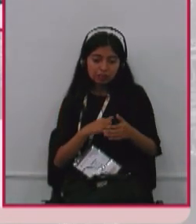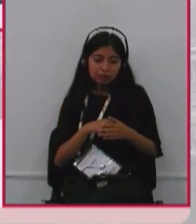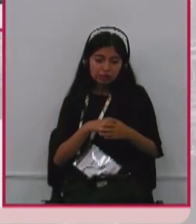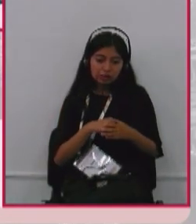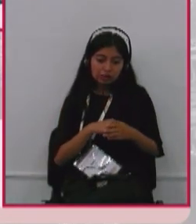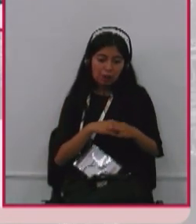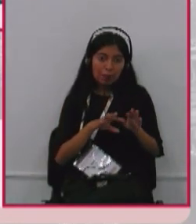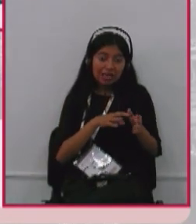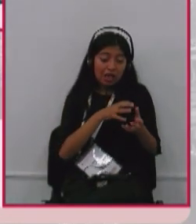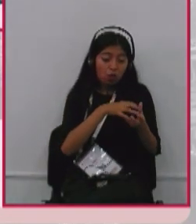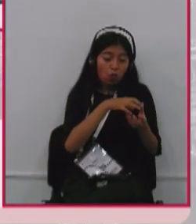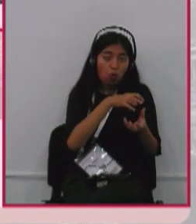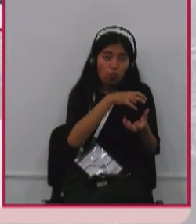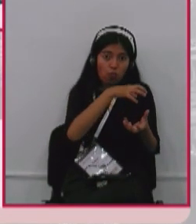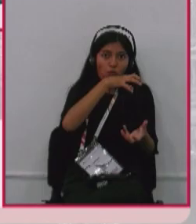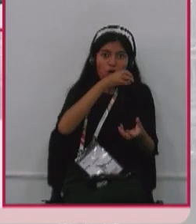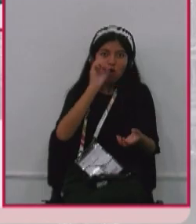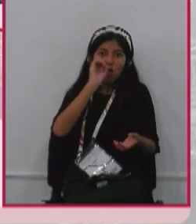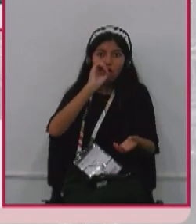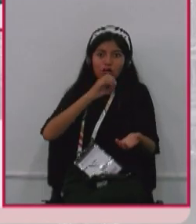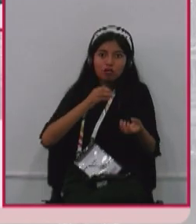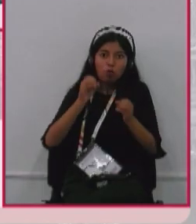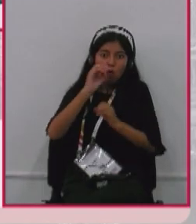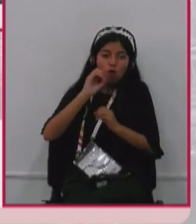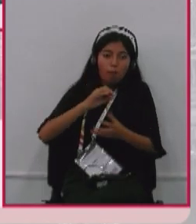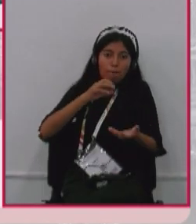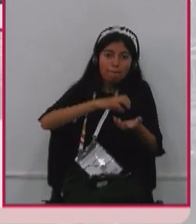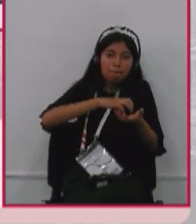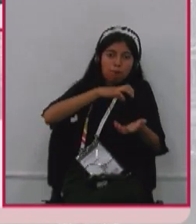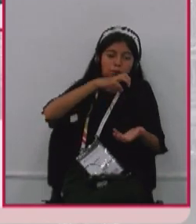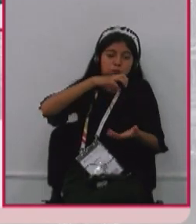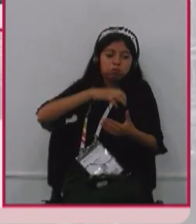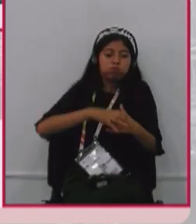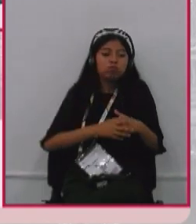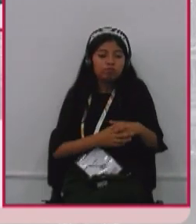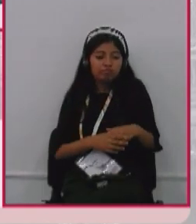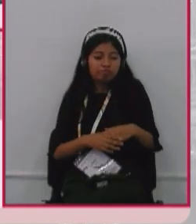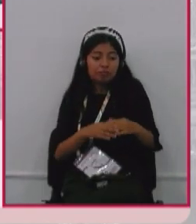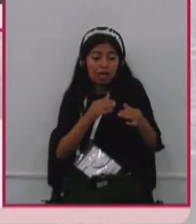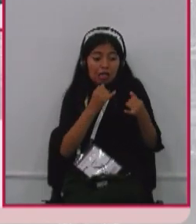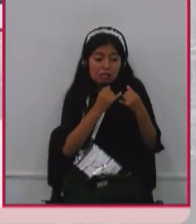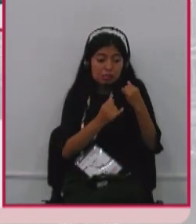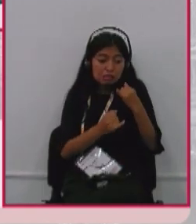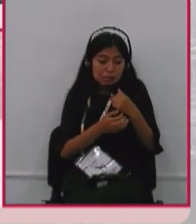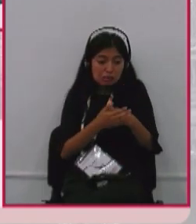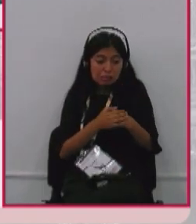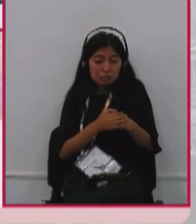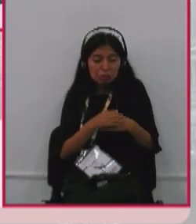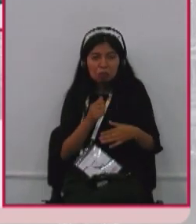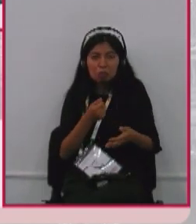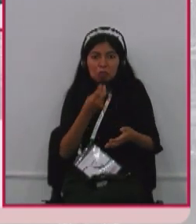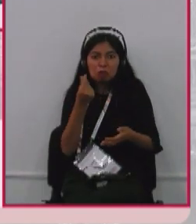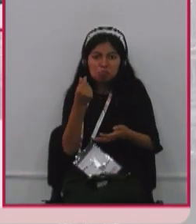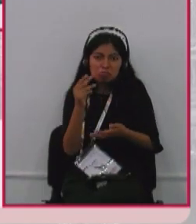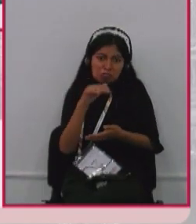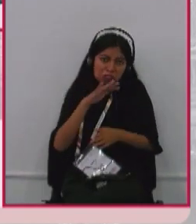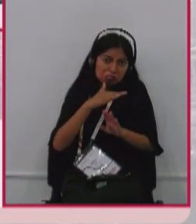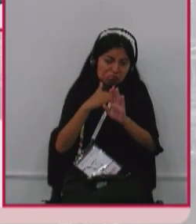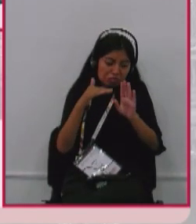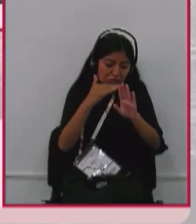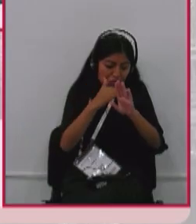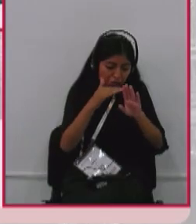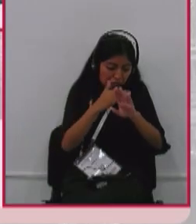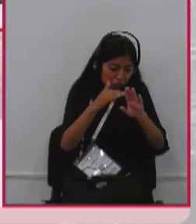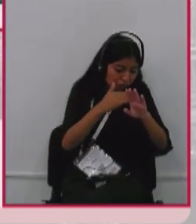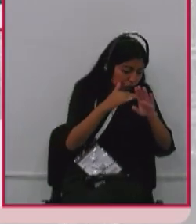onzas adicionales ya en el proceso de cierre, ¿no? Y a un costo considerablemente bajo.